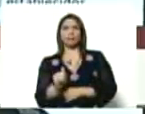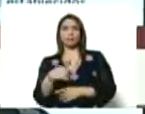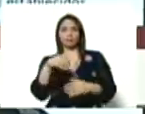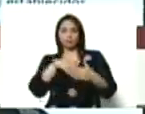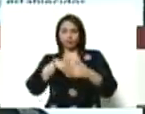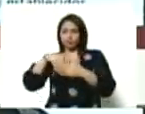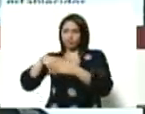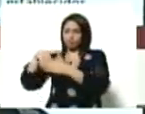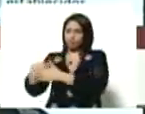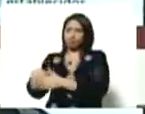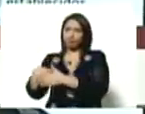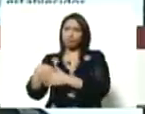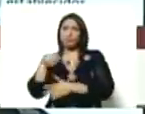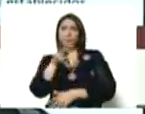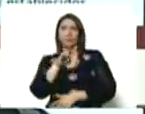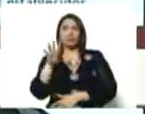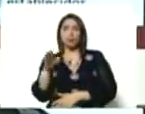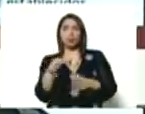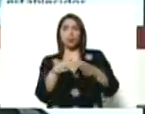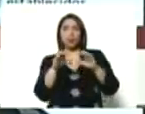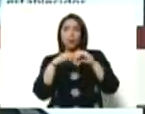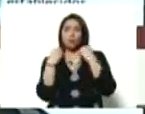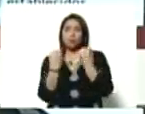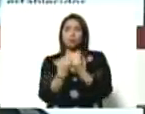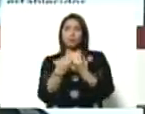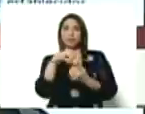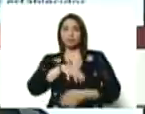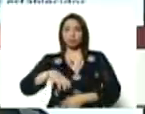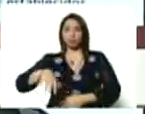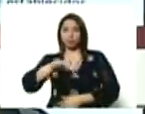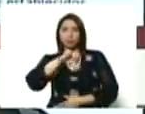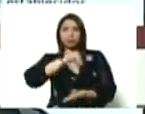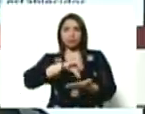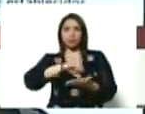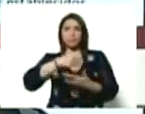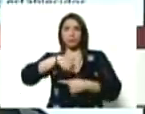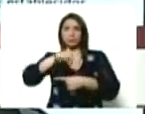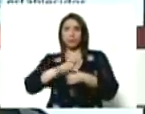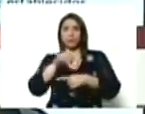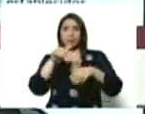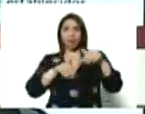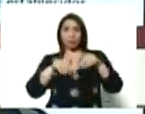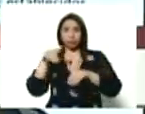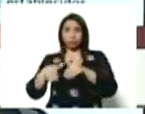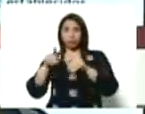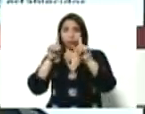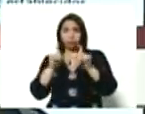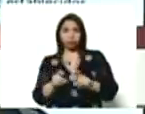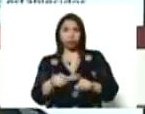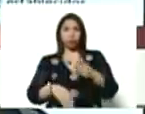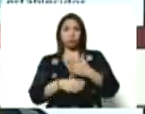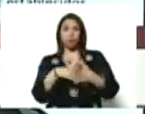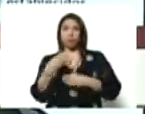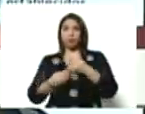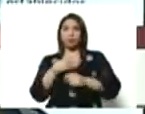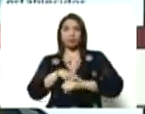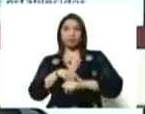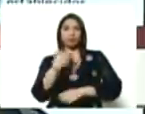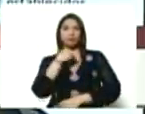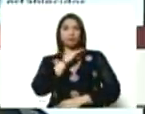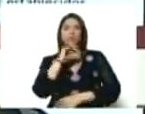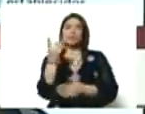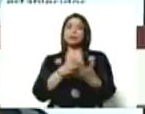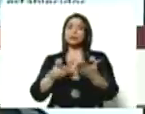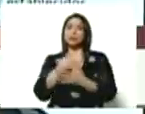24 oficinas regionales, en las sedes principales y en las auditorías, vamos a implementar en tiempo de pandemia un